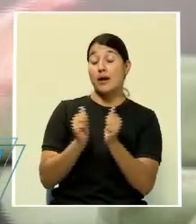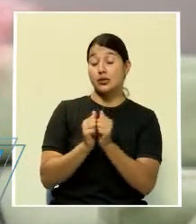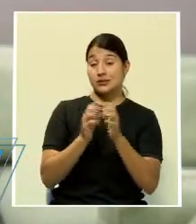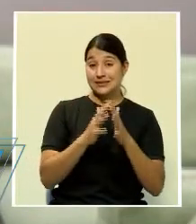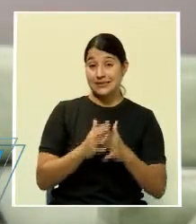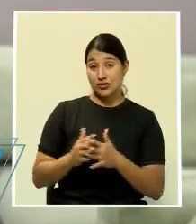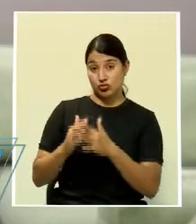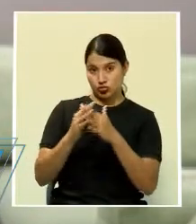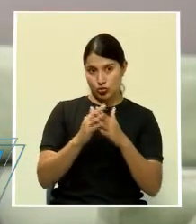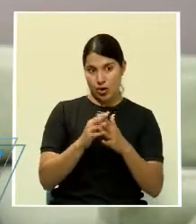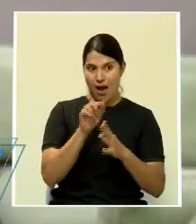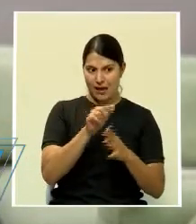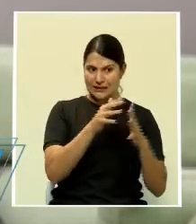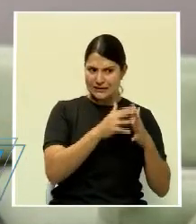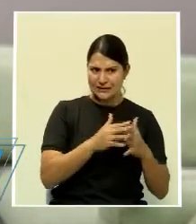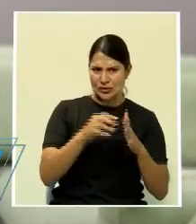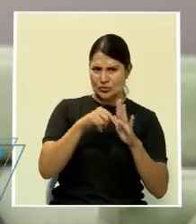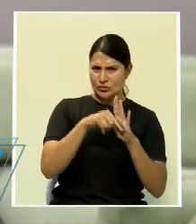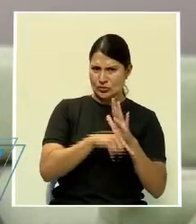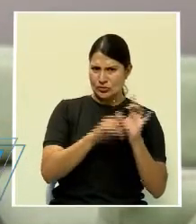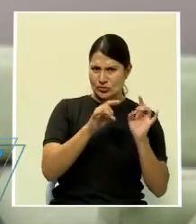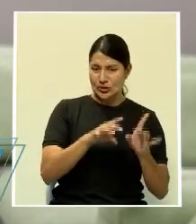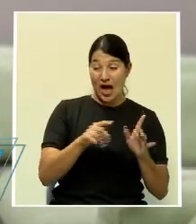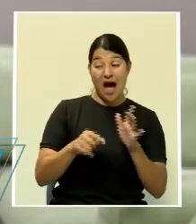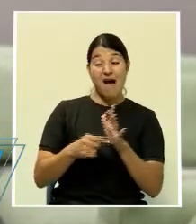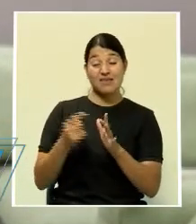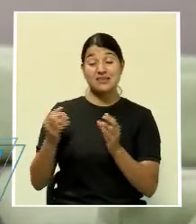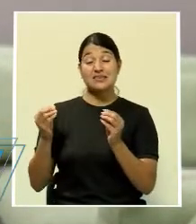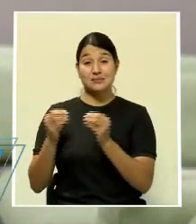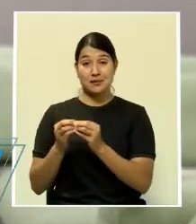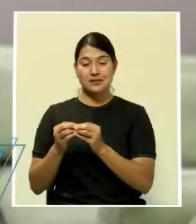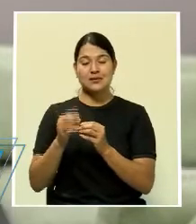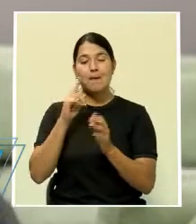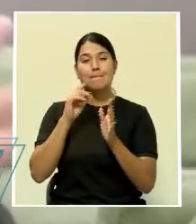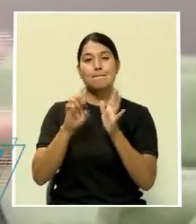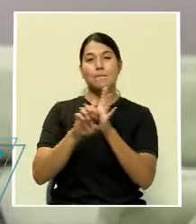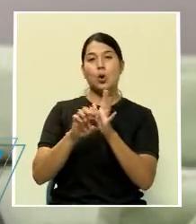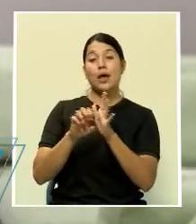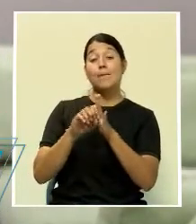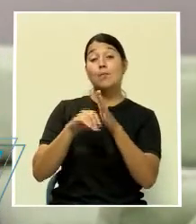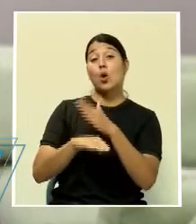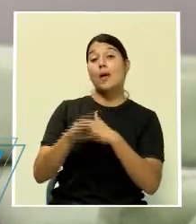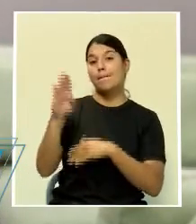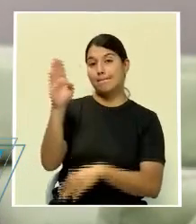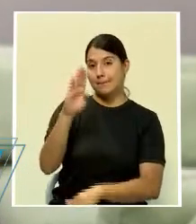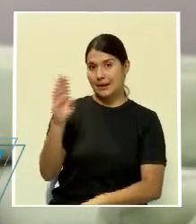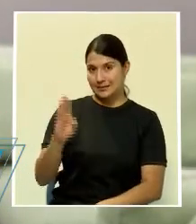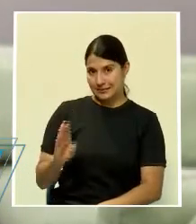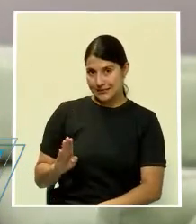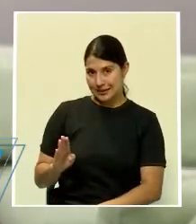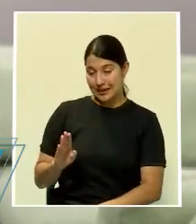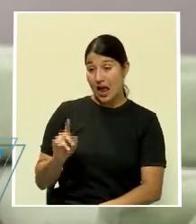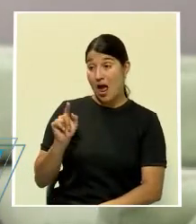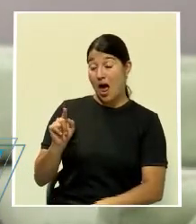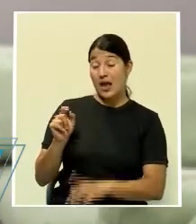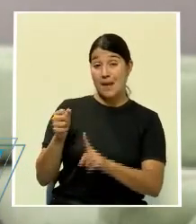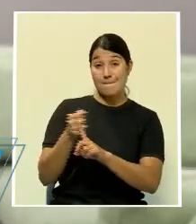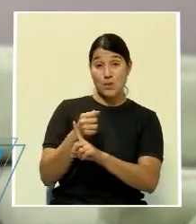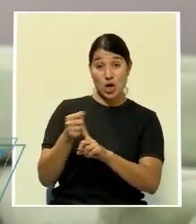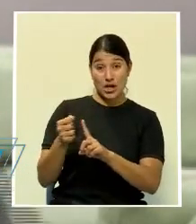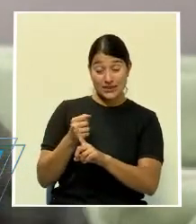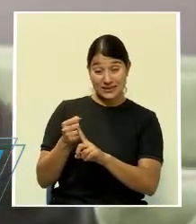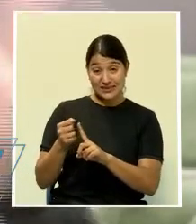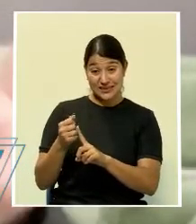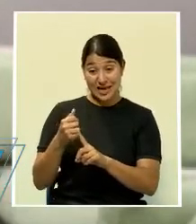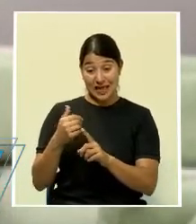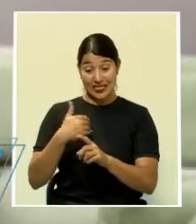la cual ya es muy profunda y hay que tener en ella. Pensemos, por ejemplo, en el contexto brasileño, ¿verdad?, donde la violencia